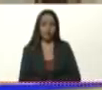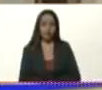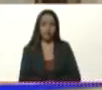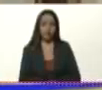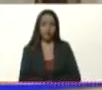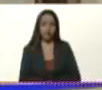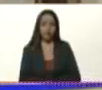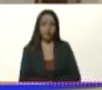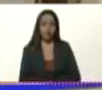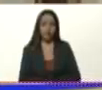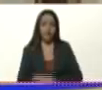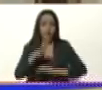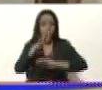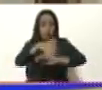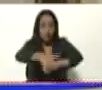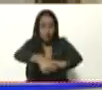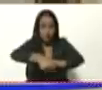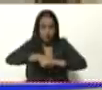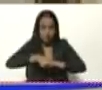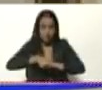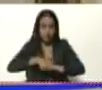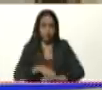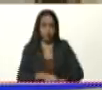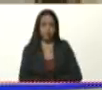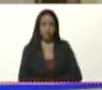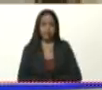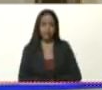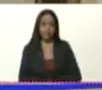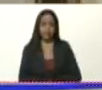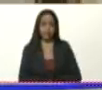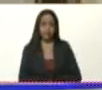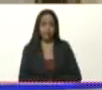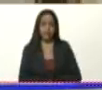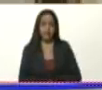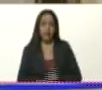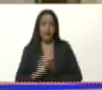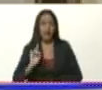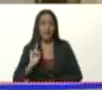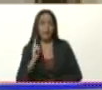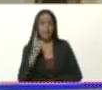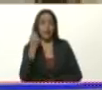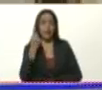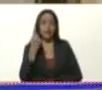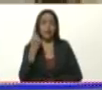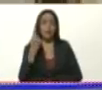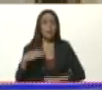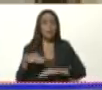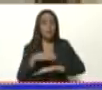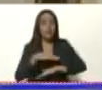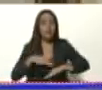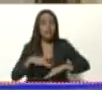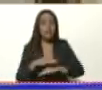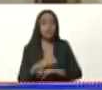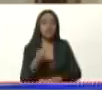En el vuelo del 5 de marzo llegó un caso y en el vuelo del 8 de marzo.